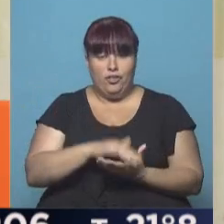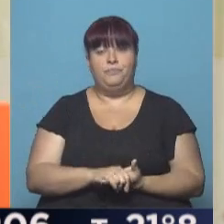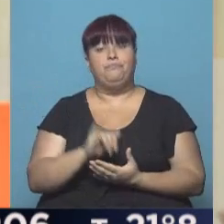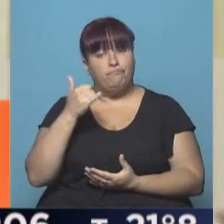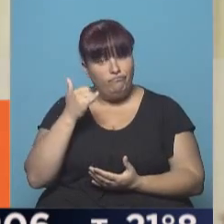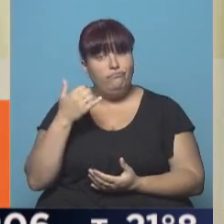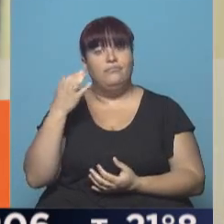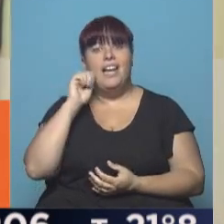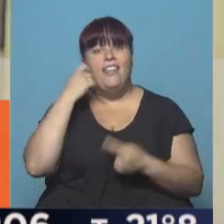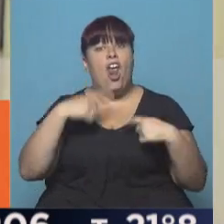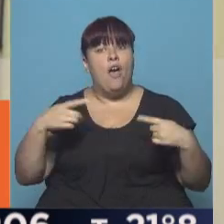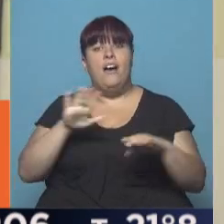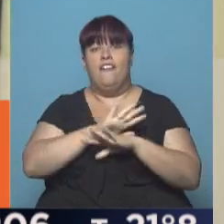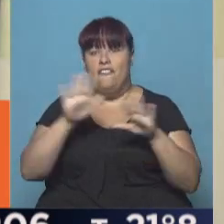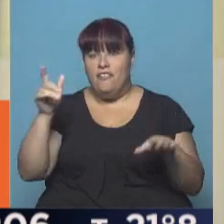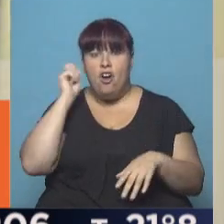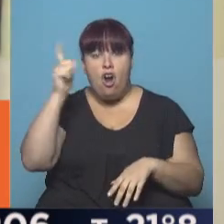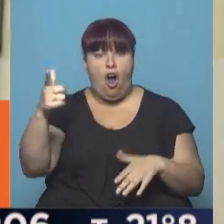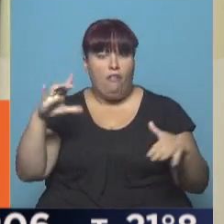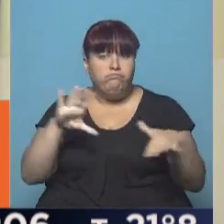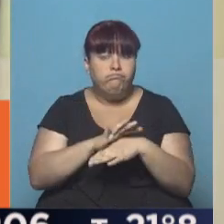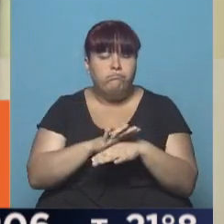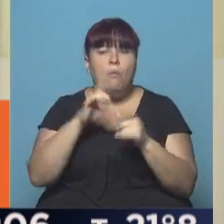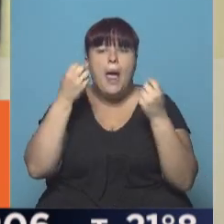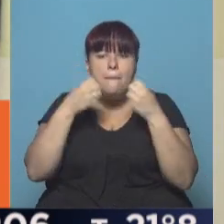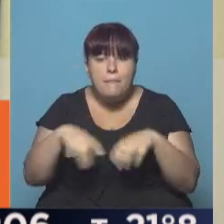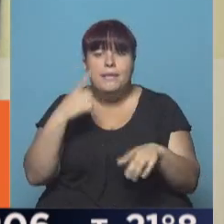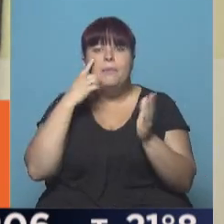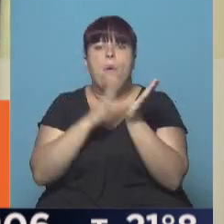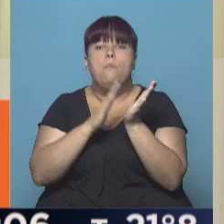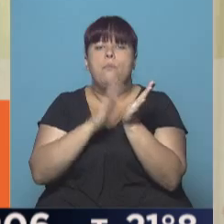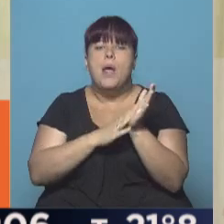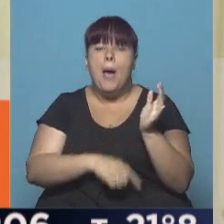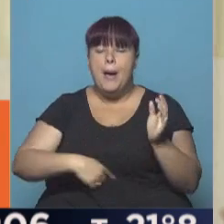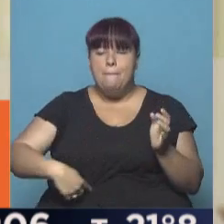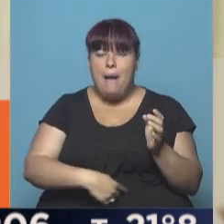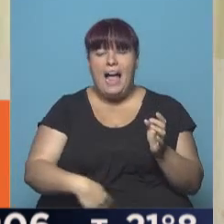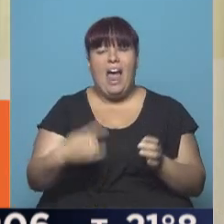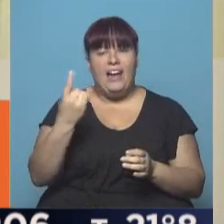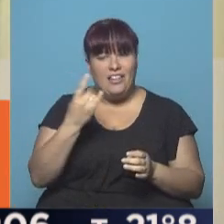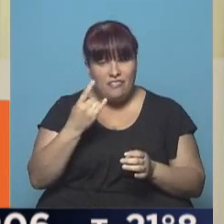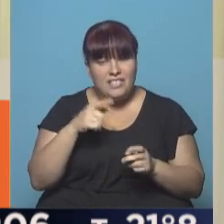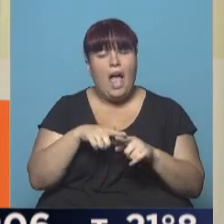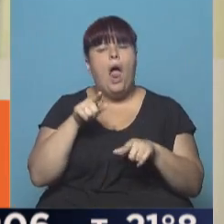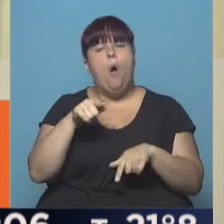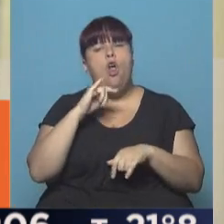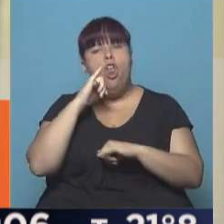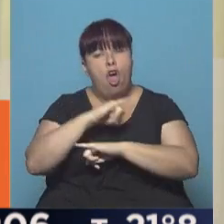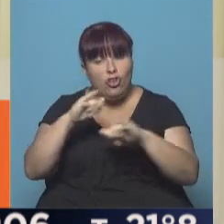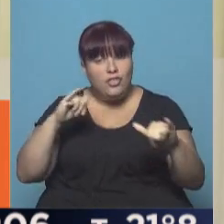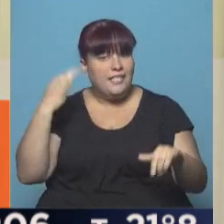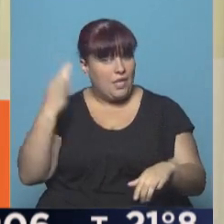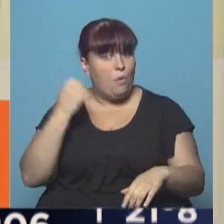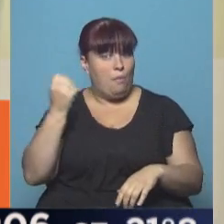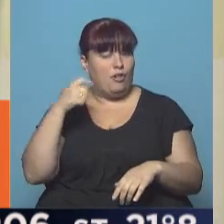Es una excelente noticia porque finalizó con éxito la fase inicial de la primera prueba del páncreas artificial una noticia que seguramente va a ser